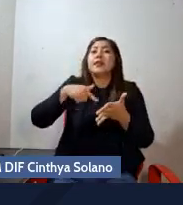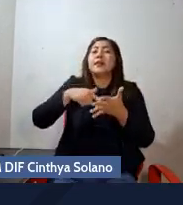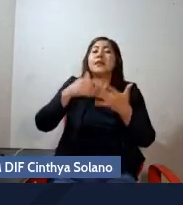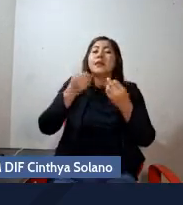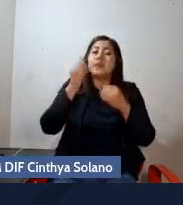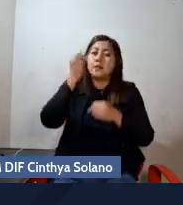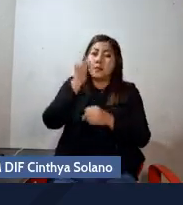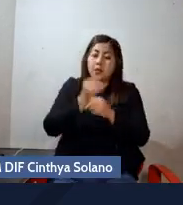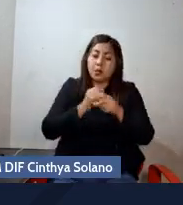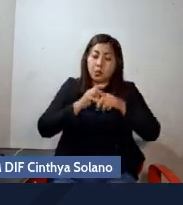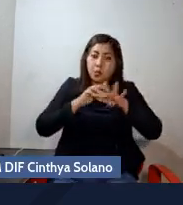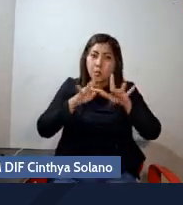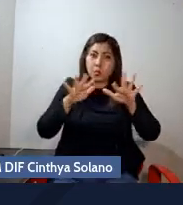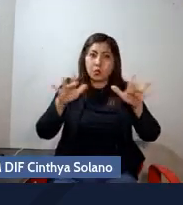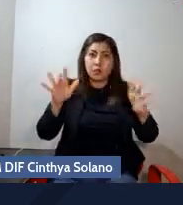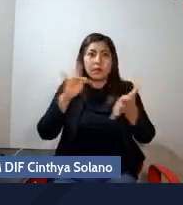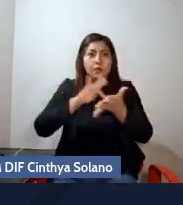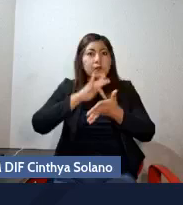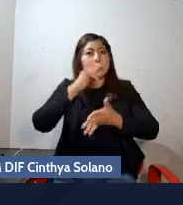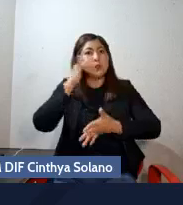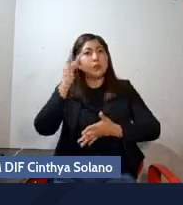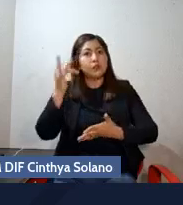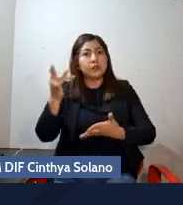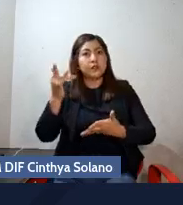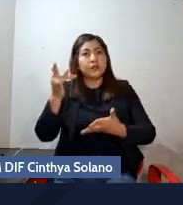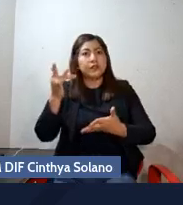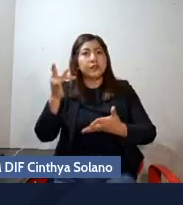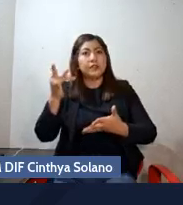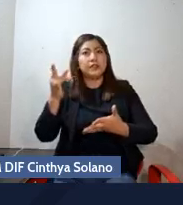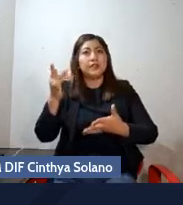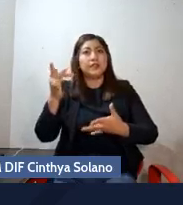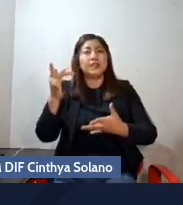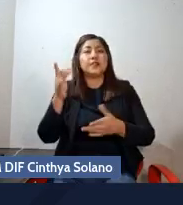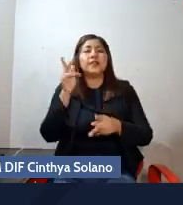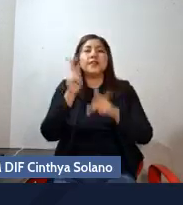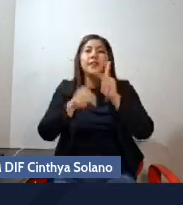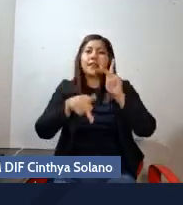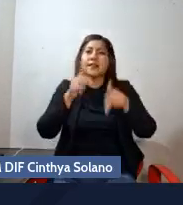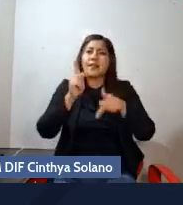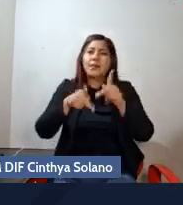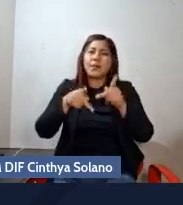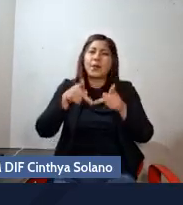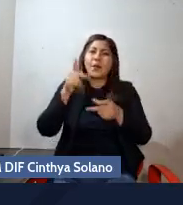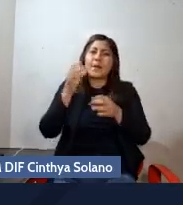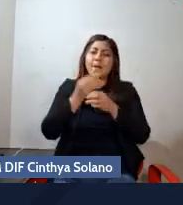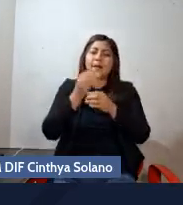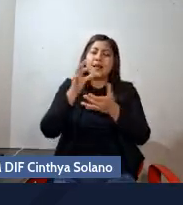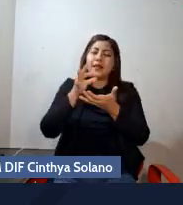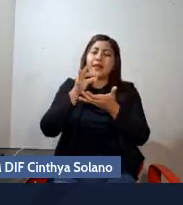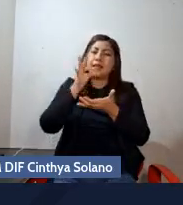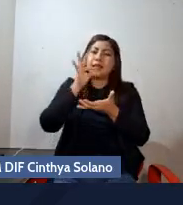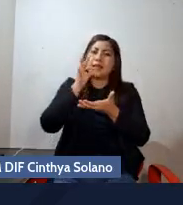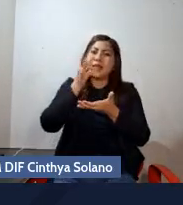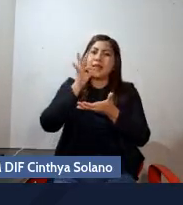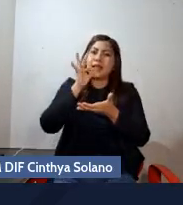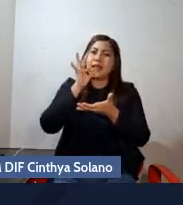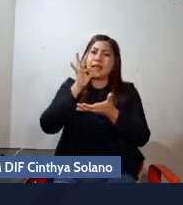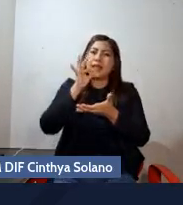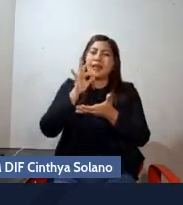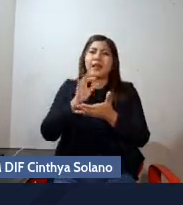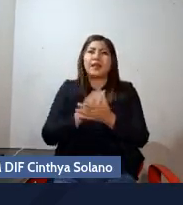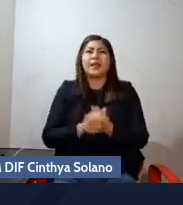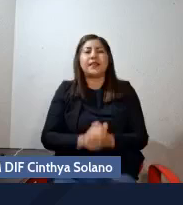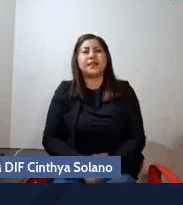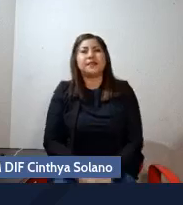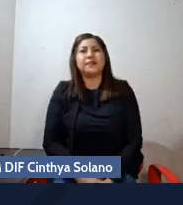por acompañarnos una charla más. Y bueno, pues no nos queda más que de verdad como sociedad seguir trabajando trabajando para construir